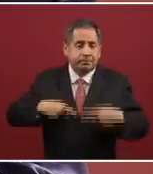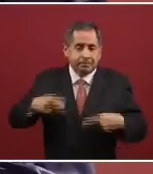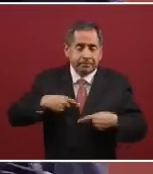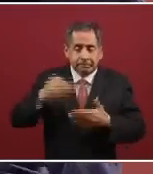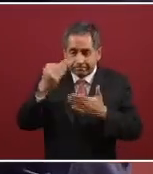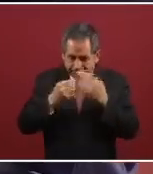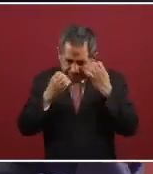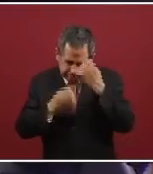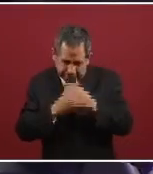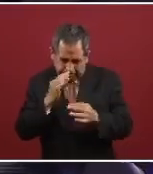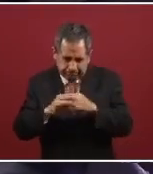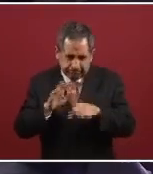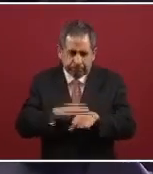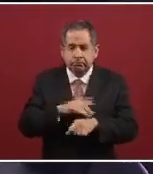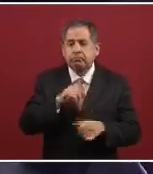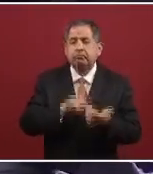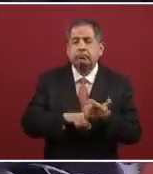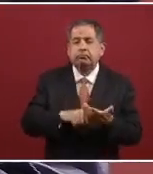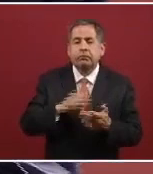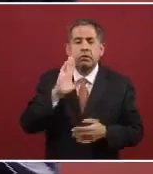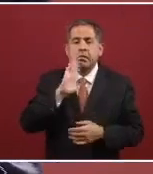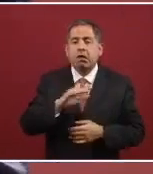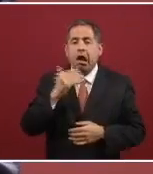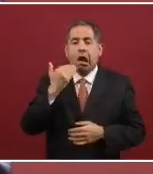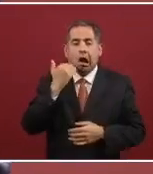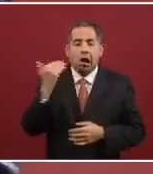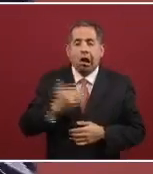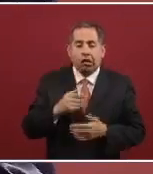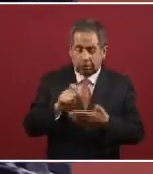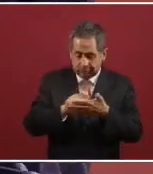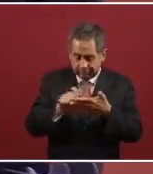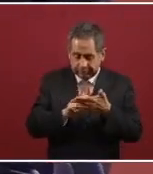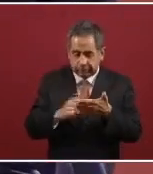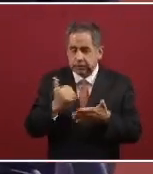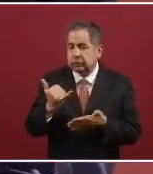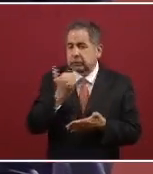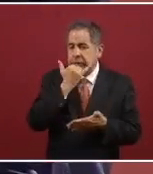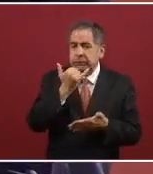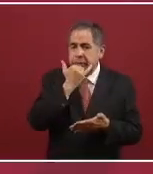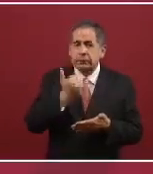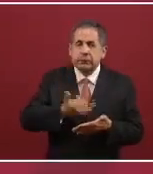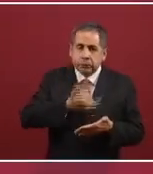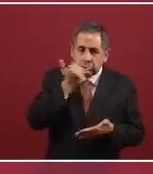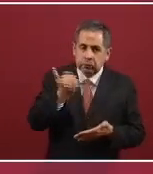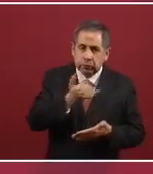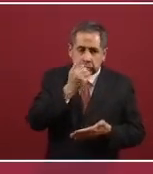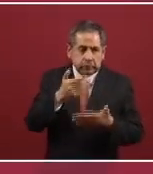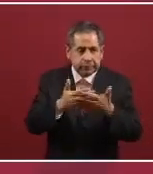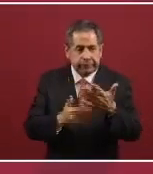que están mal los datos de los trabajadores.